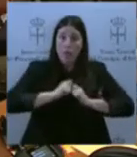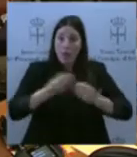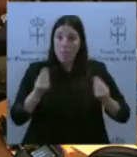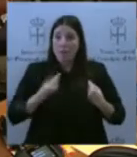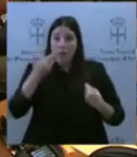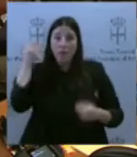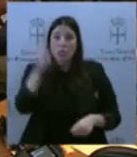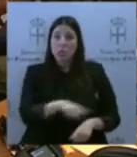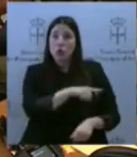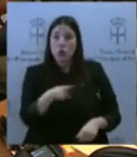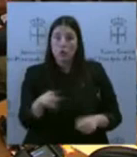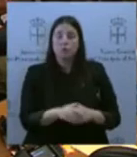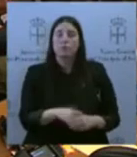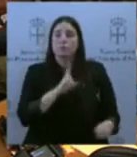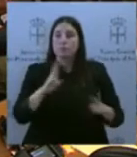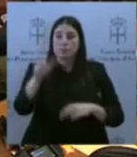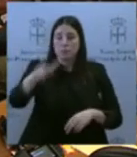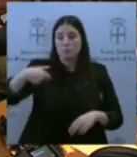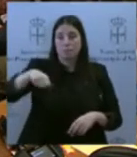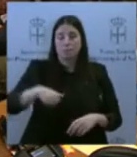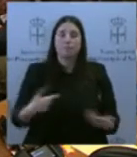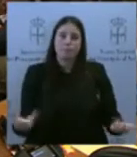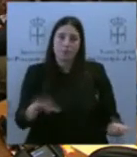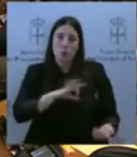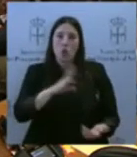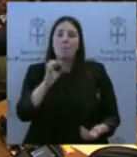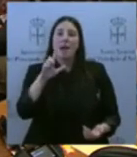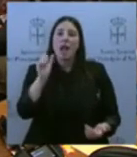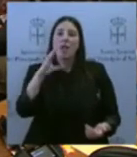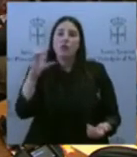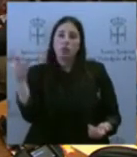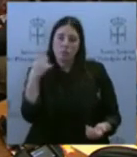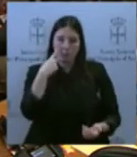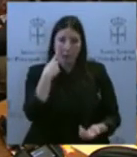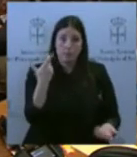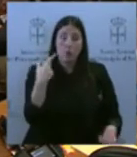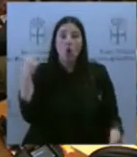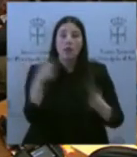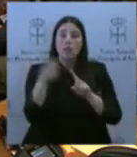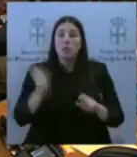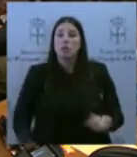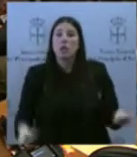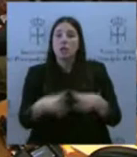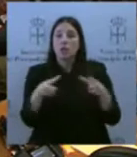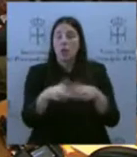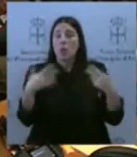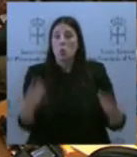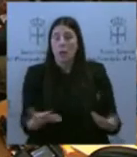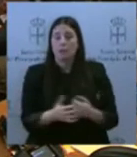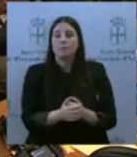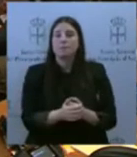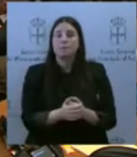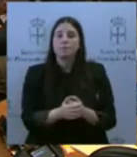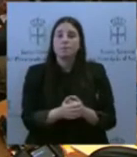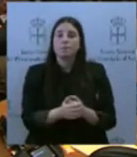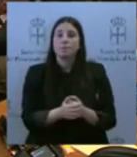Señor Palacios, mire, el objetivo del salario social, como sabe, era el garantizar en este sentido una cobertura contra la exclusión y